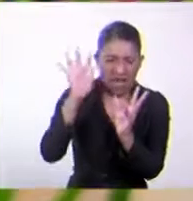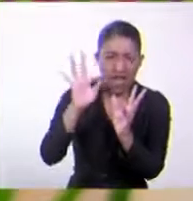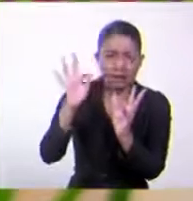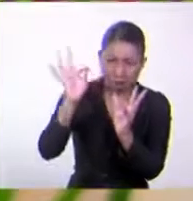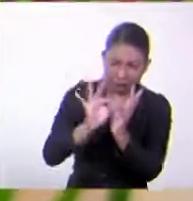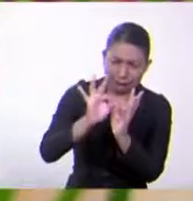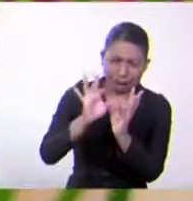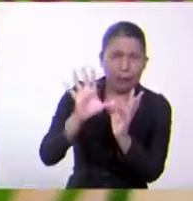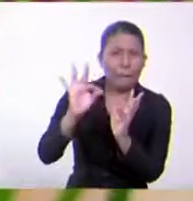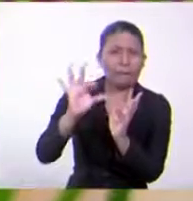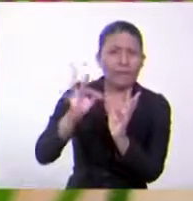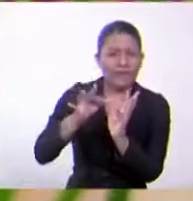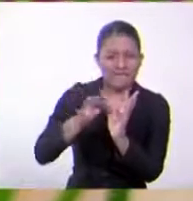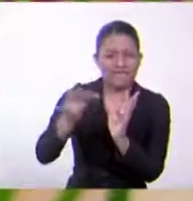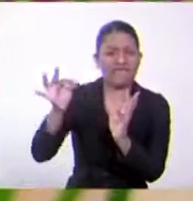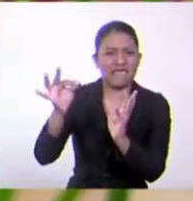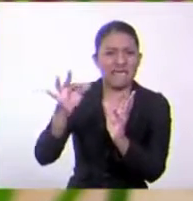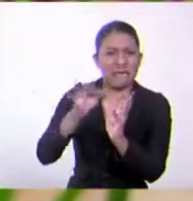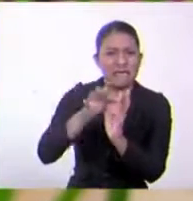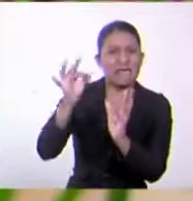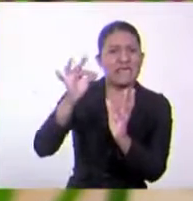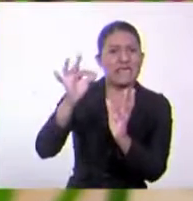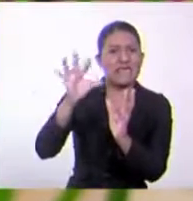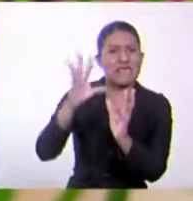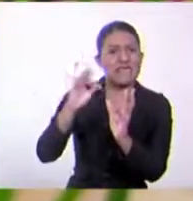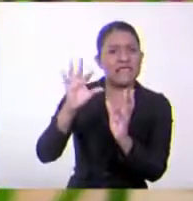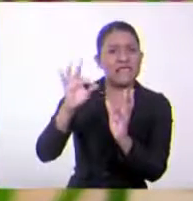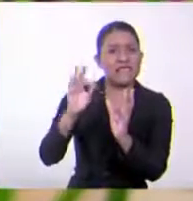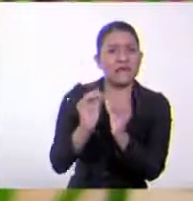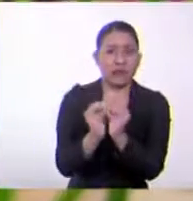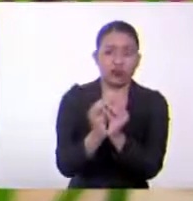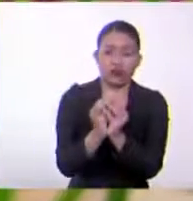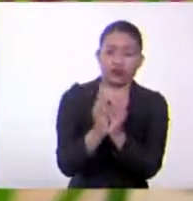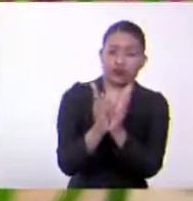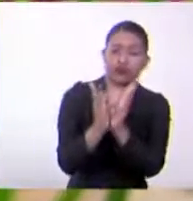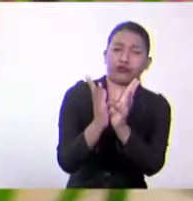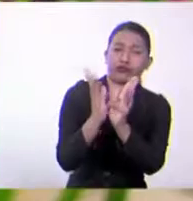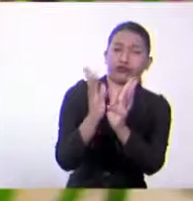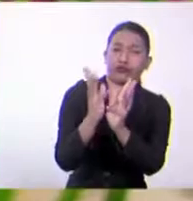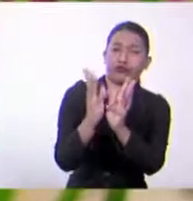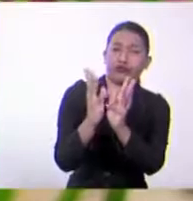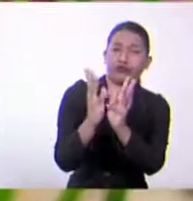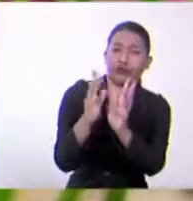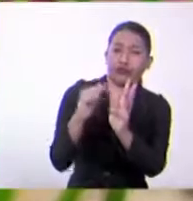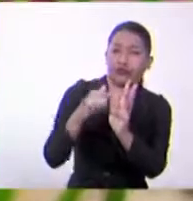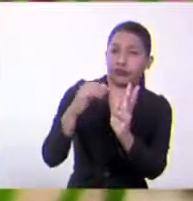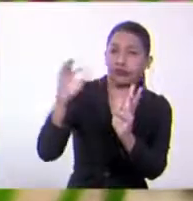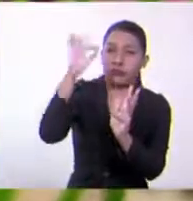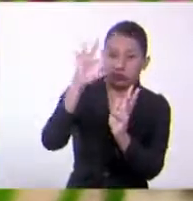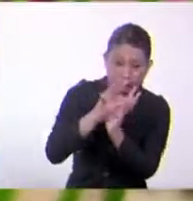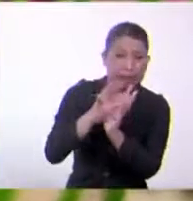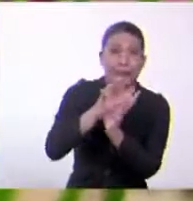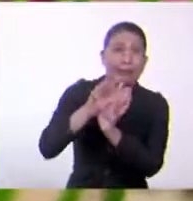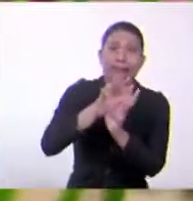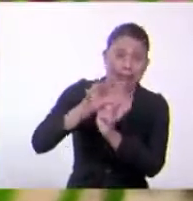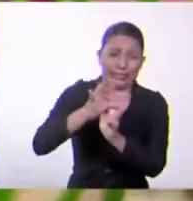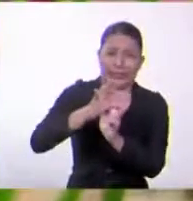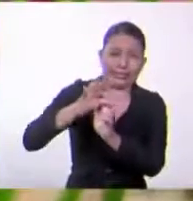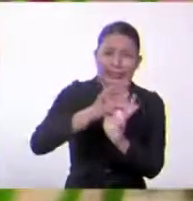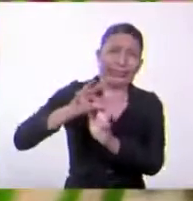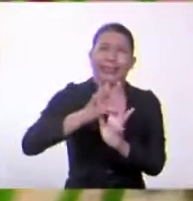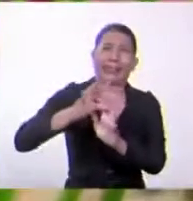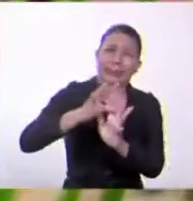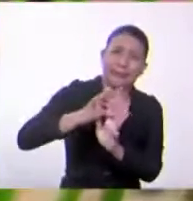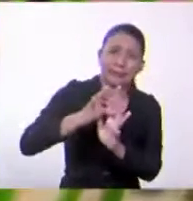Acá, una planta carnívora muestra un fluido atractivo a su presa, pero no puede desprenderse de él. La